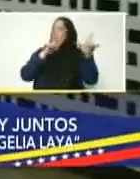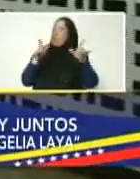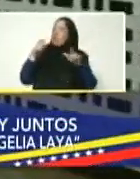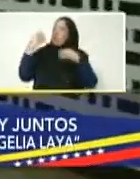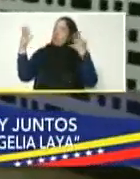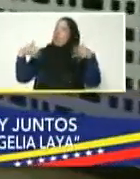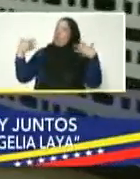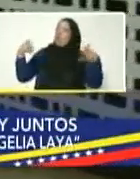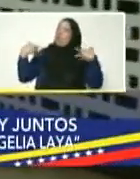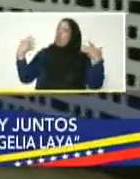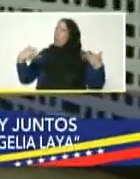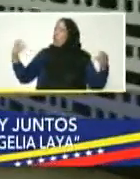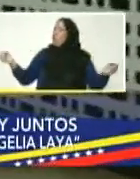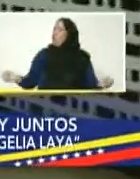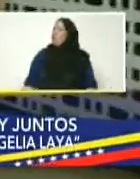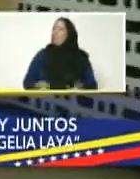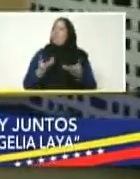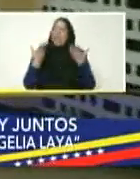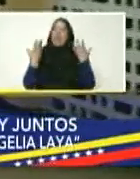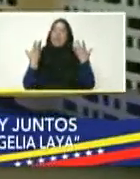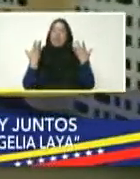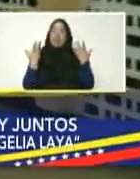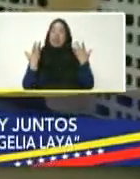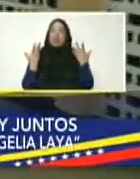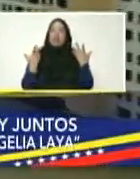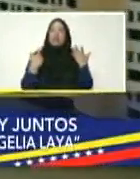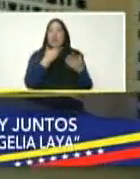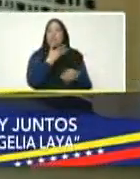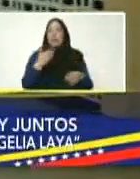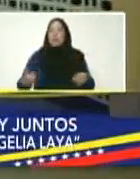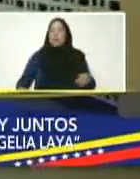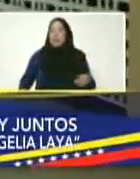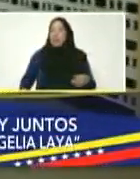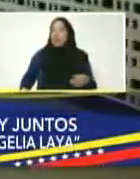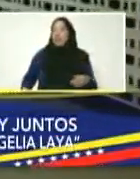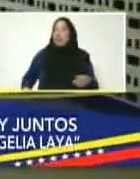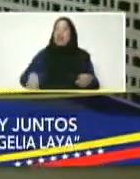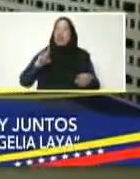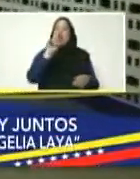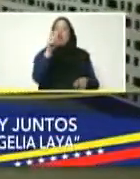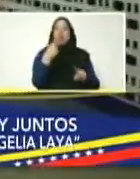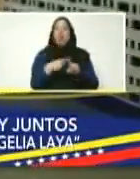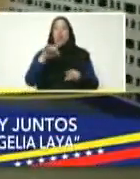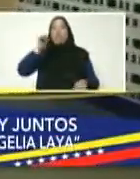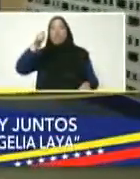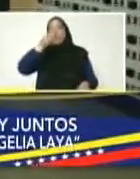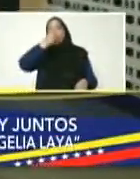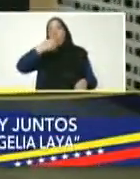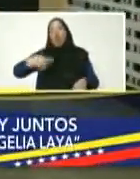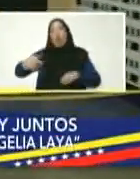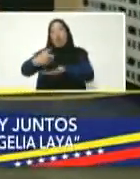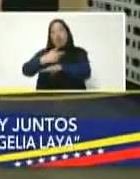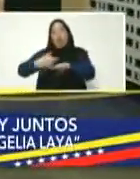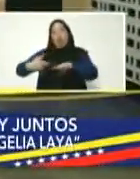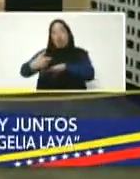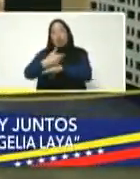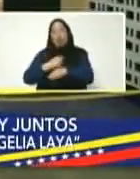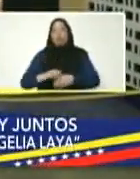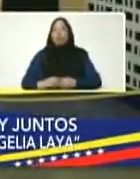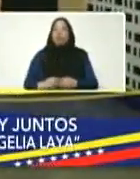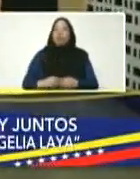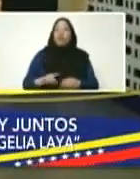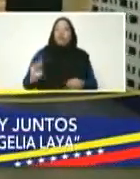de esperanza. Porque, presidente, el 1x10 del buen gobierno llegó